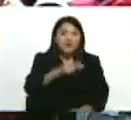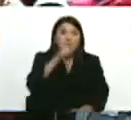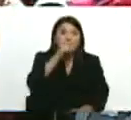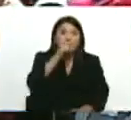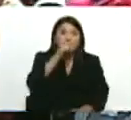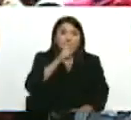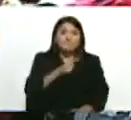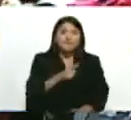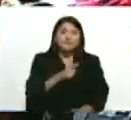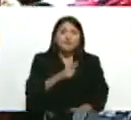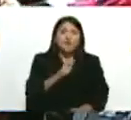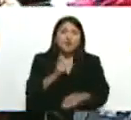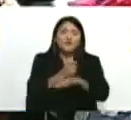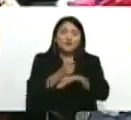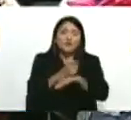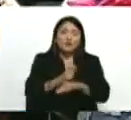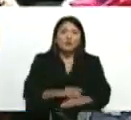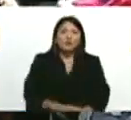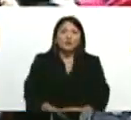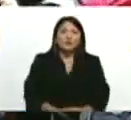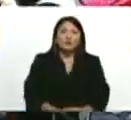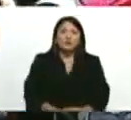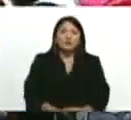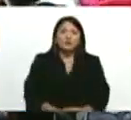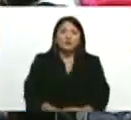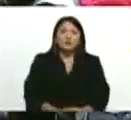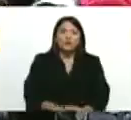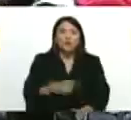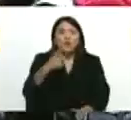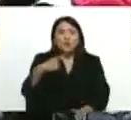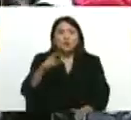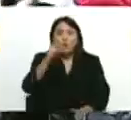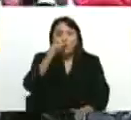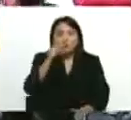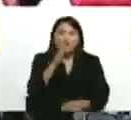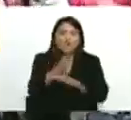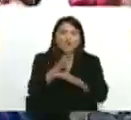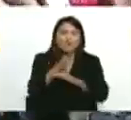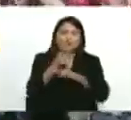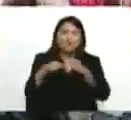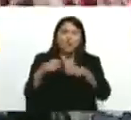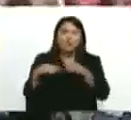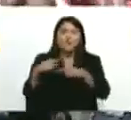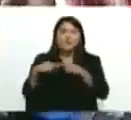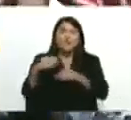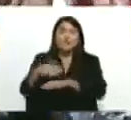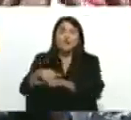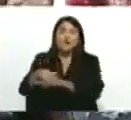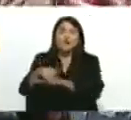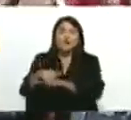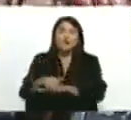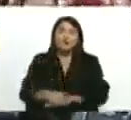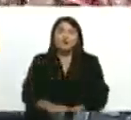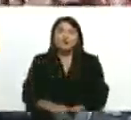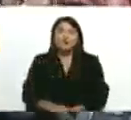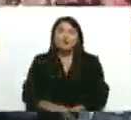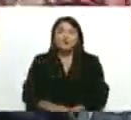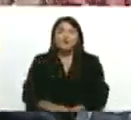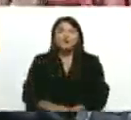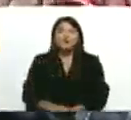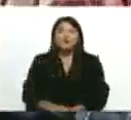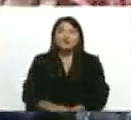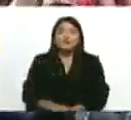concentración. A Suárez, que está en la calle constantemente. Al equipo político